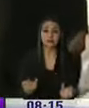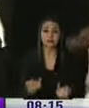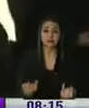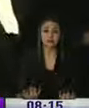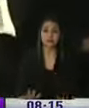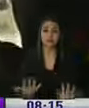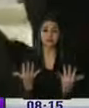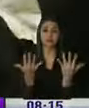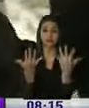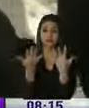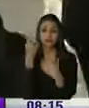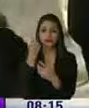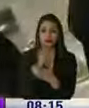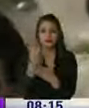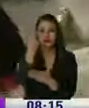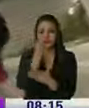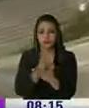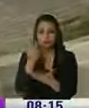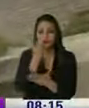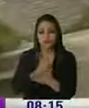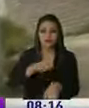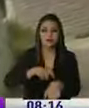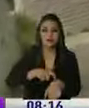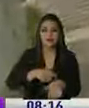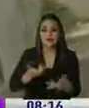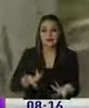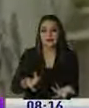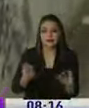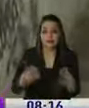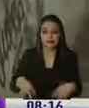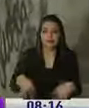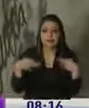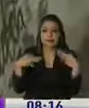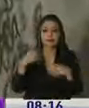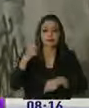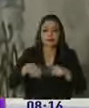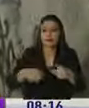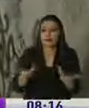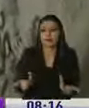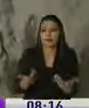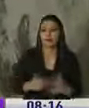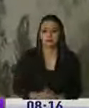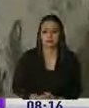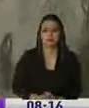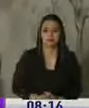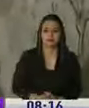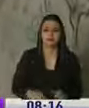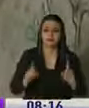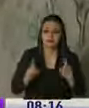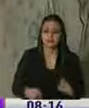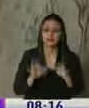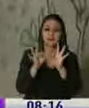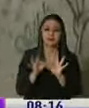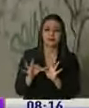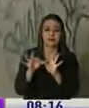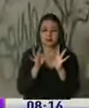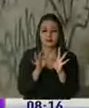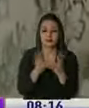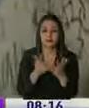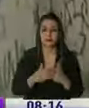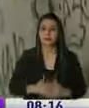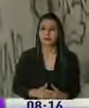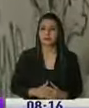muchísimas semanas y obviamente el tiempo y las condiciones económicas no son las suficientes para que puedan dar mantenimiento. Vamos a hablar con